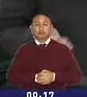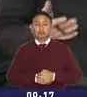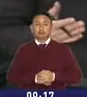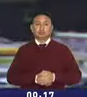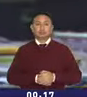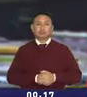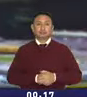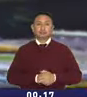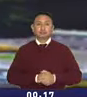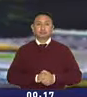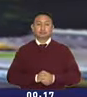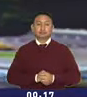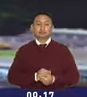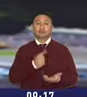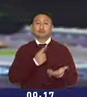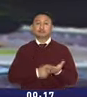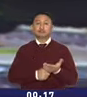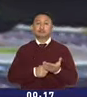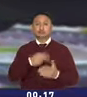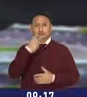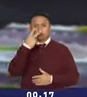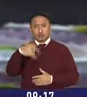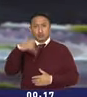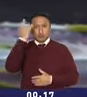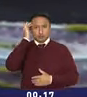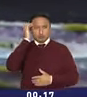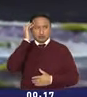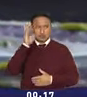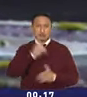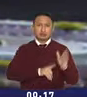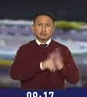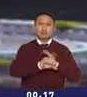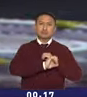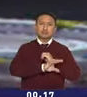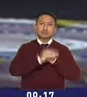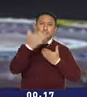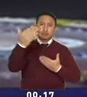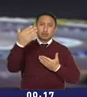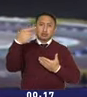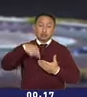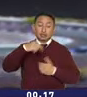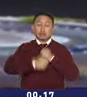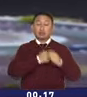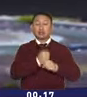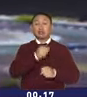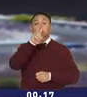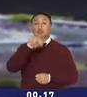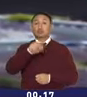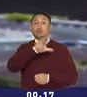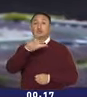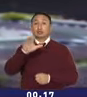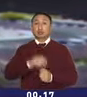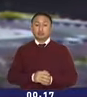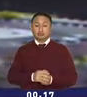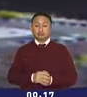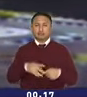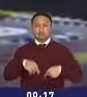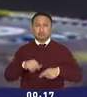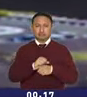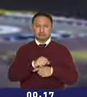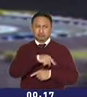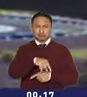Romero. Analistas miran con preocupación el desarrollo de la campaña política en este 2023. Prácticas